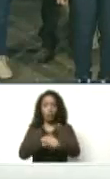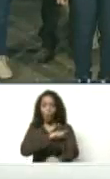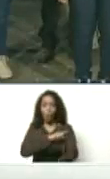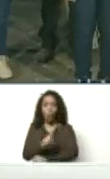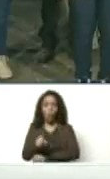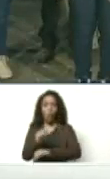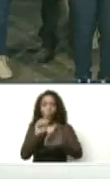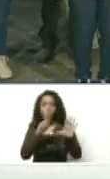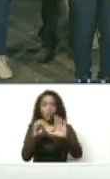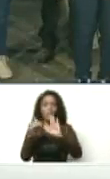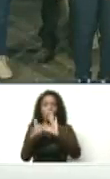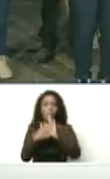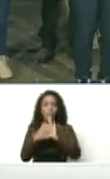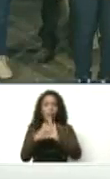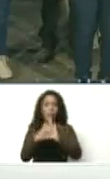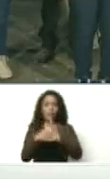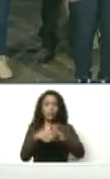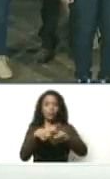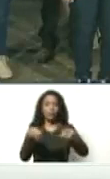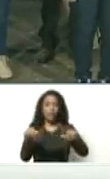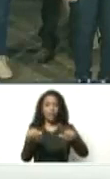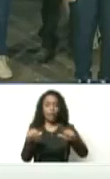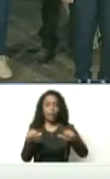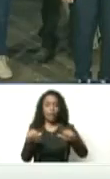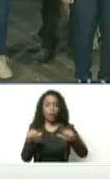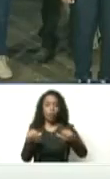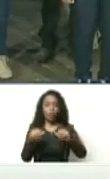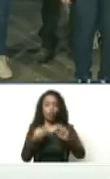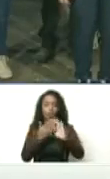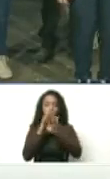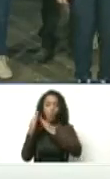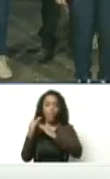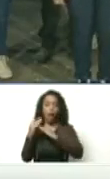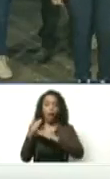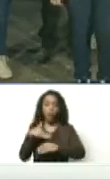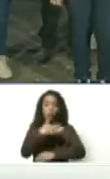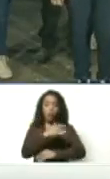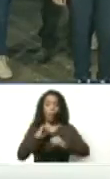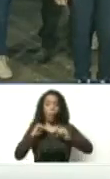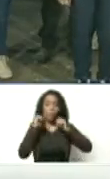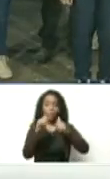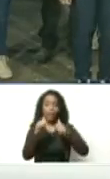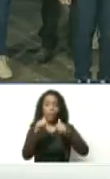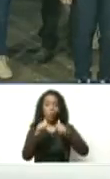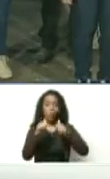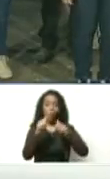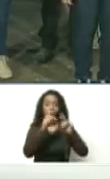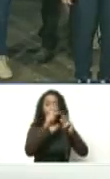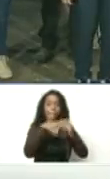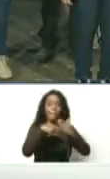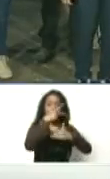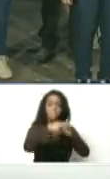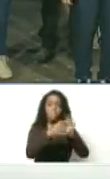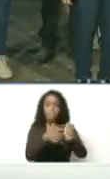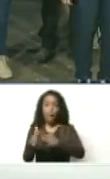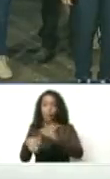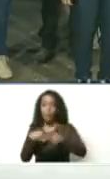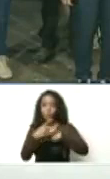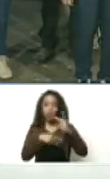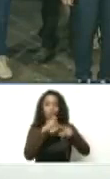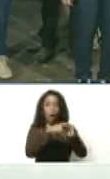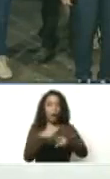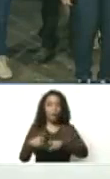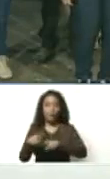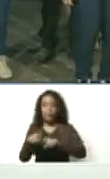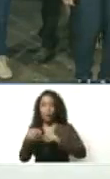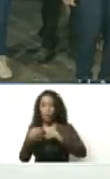las 80.000 hectáreas comunales. Cuando empezamos el plan de producción agrícola comunal, empezamos con 2.000